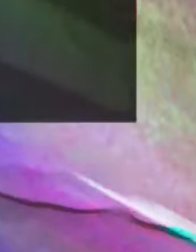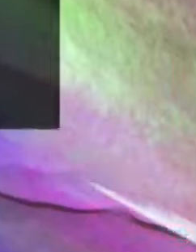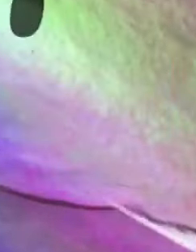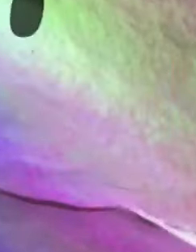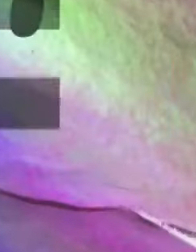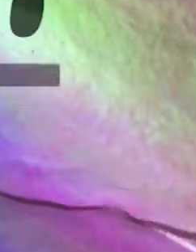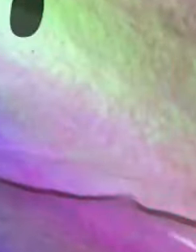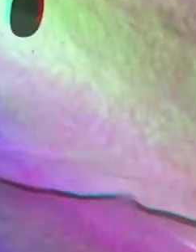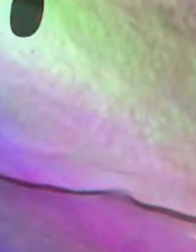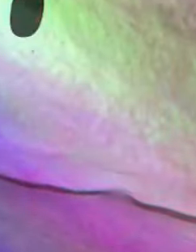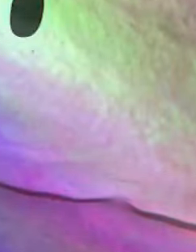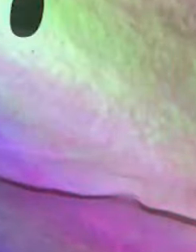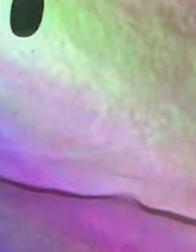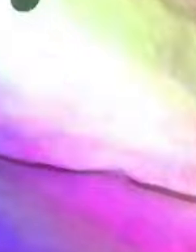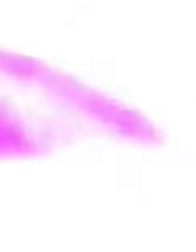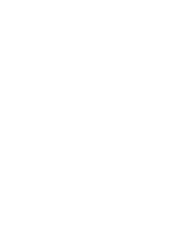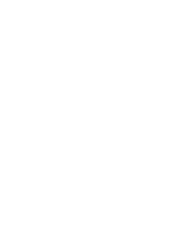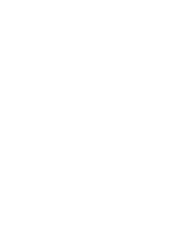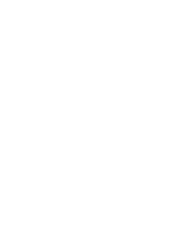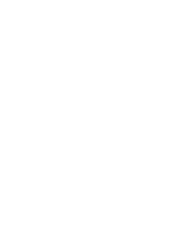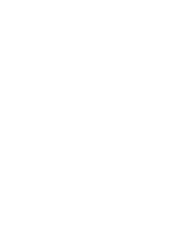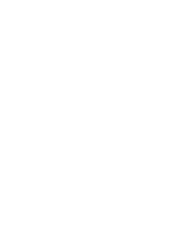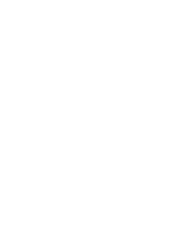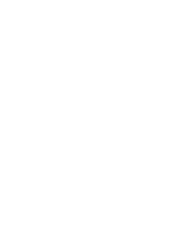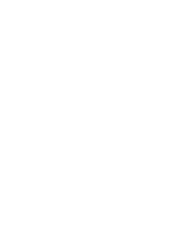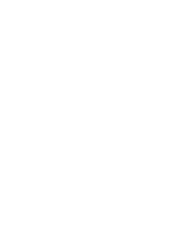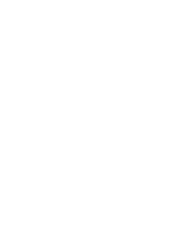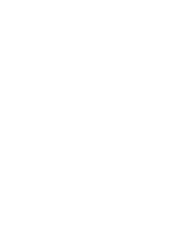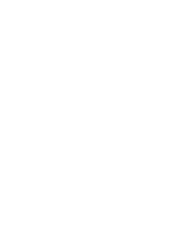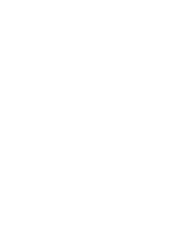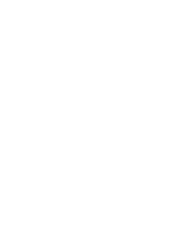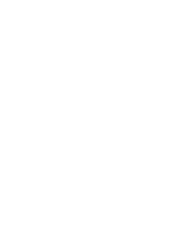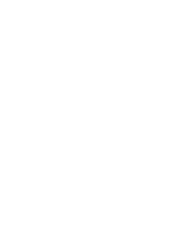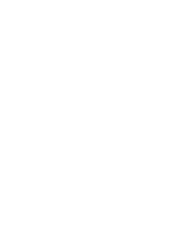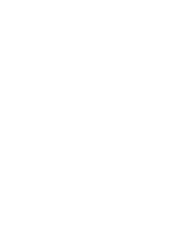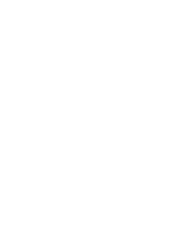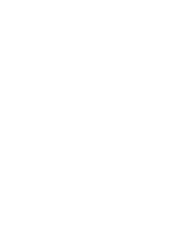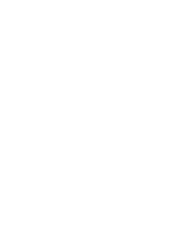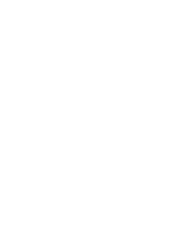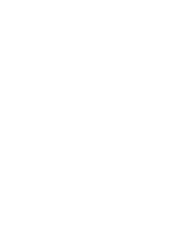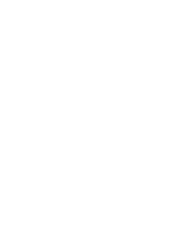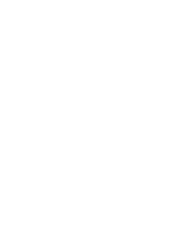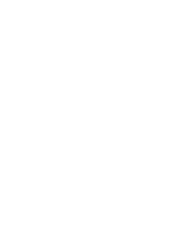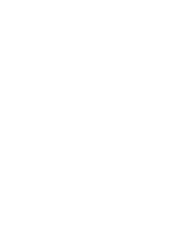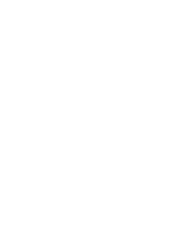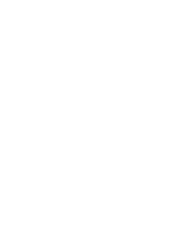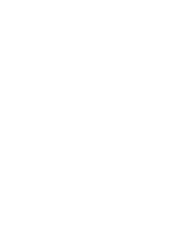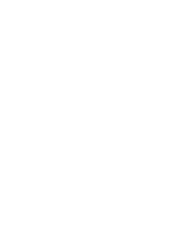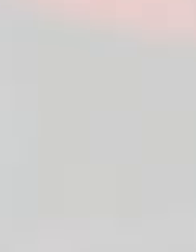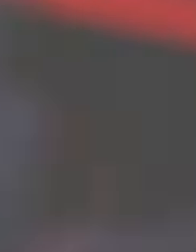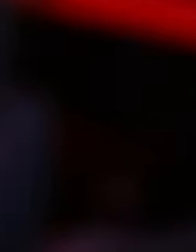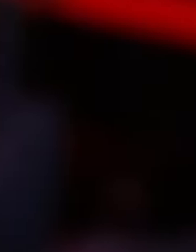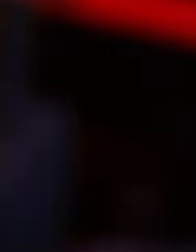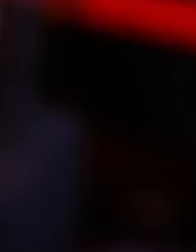Montevideo se enciende, entre parte y cemento, la fauna se revuelve. Historias cotidianas en un pool diferente, hablando la gente se